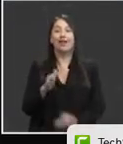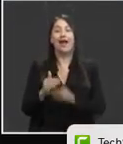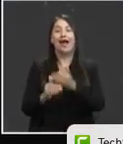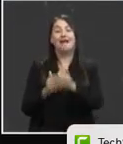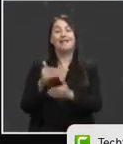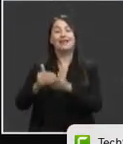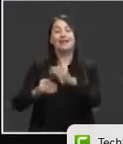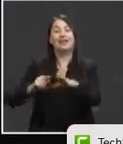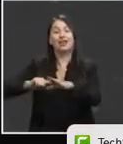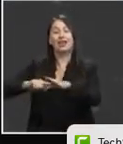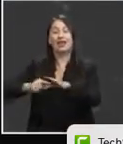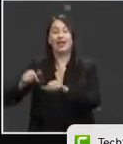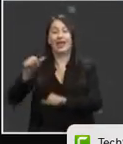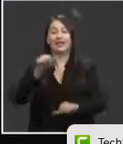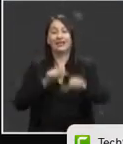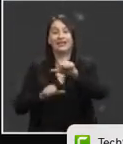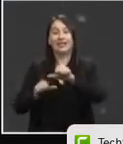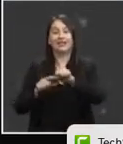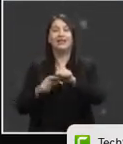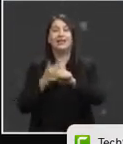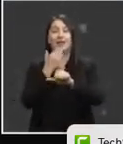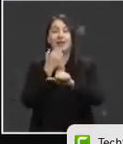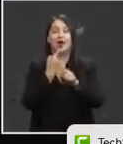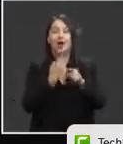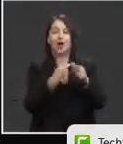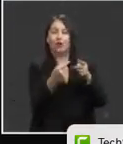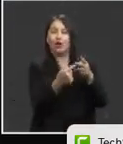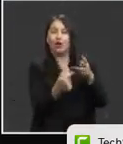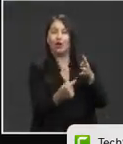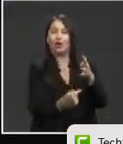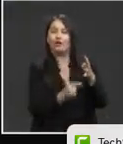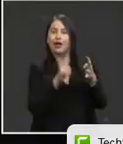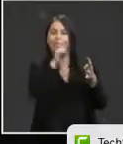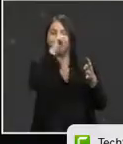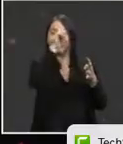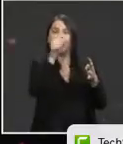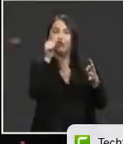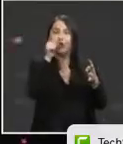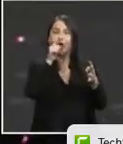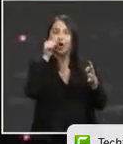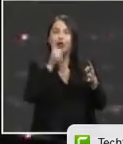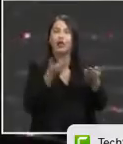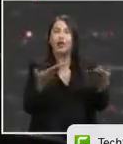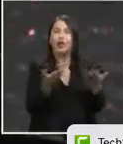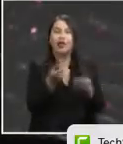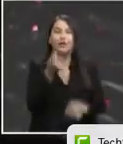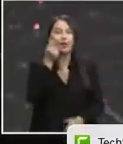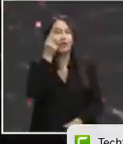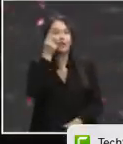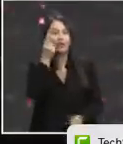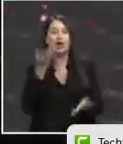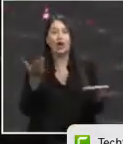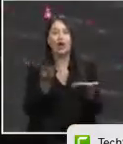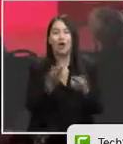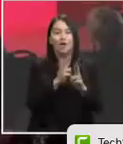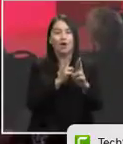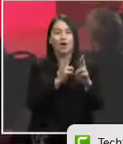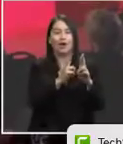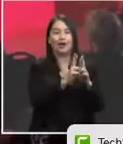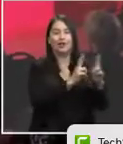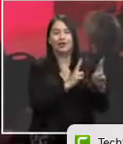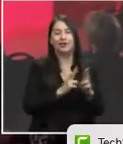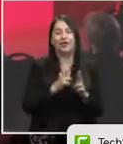y la ciencia, sino que también las otras cosas cotidianas, la forma en que nos entendemos y nos relacionamos como seres